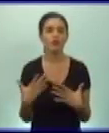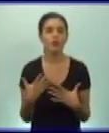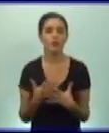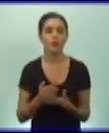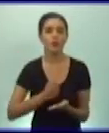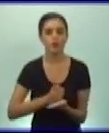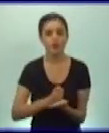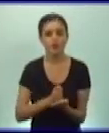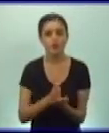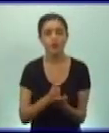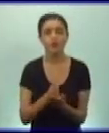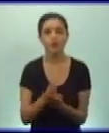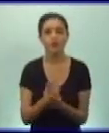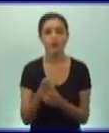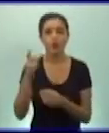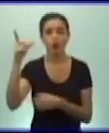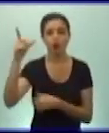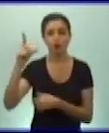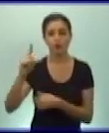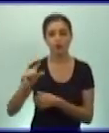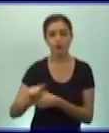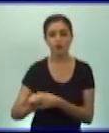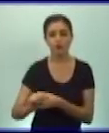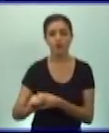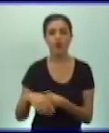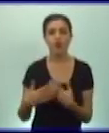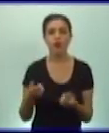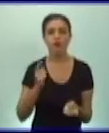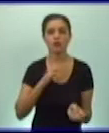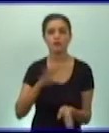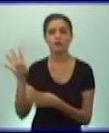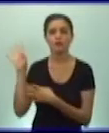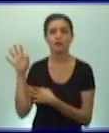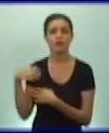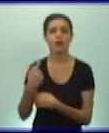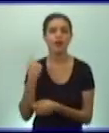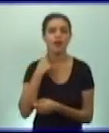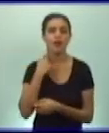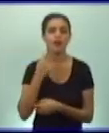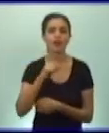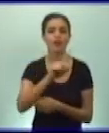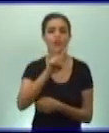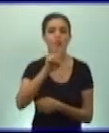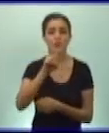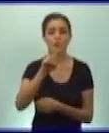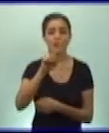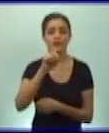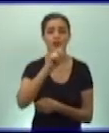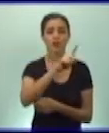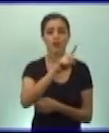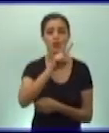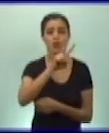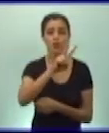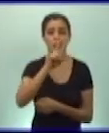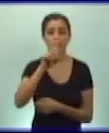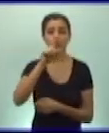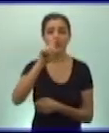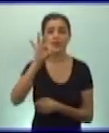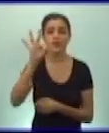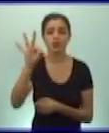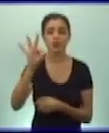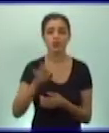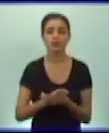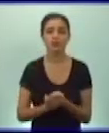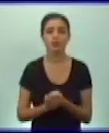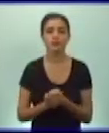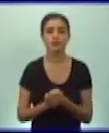siguió disminuyendo hasta el año 2018, en que contamos con una tasa de mortalidad infantil de 4,0 por cada 1000